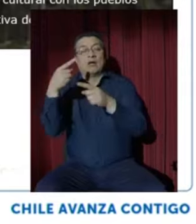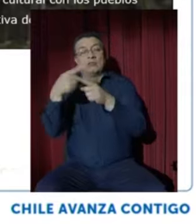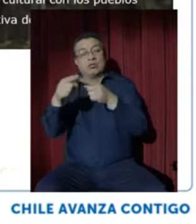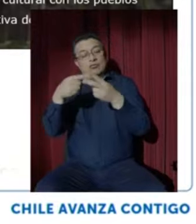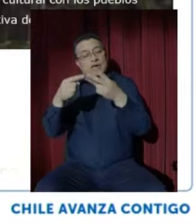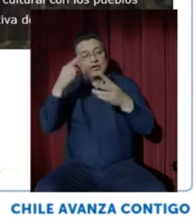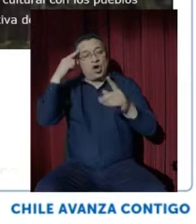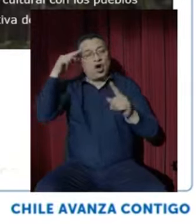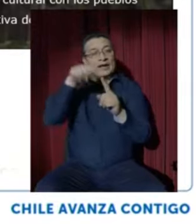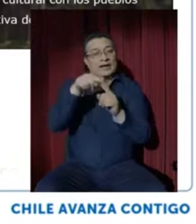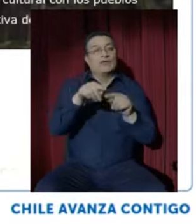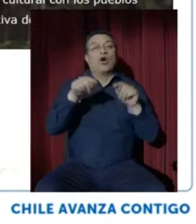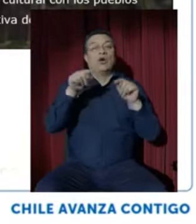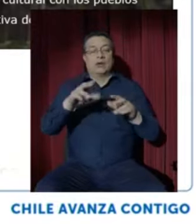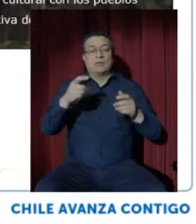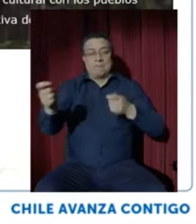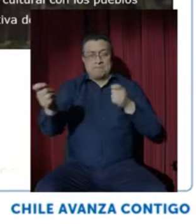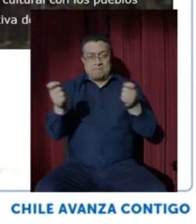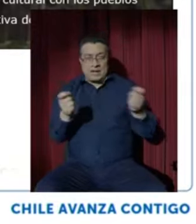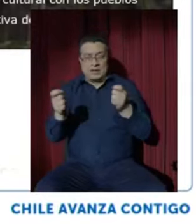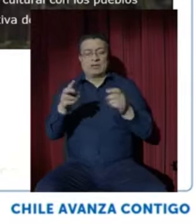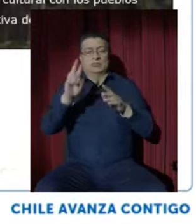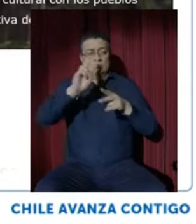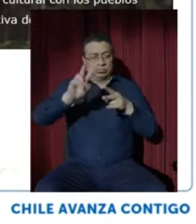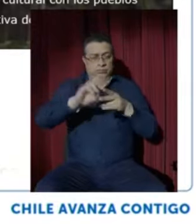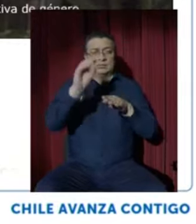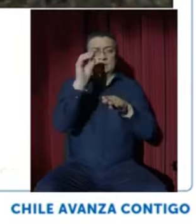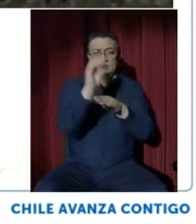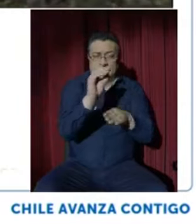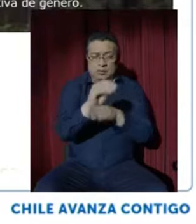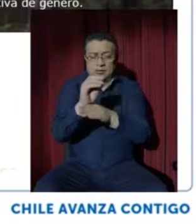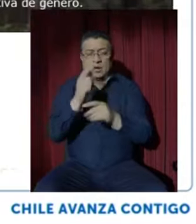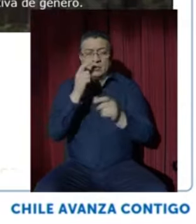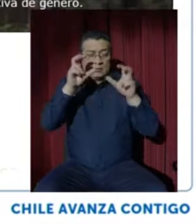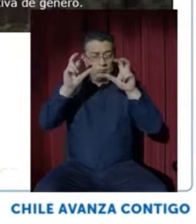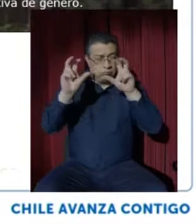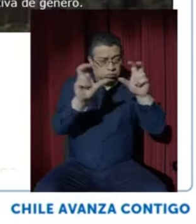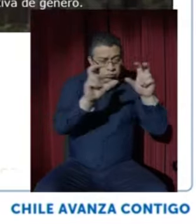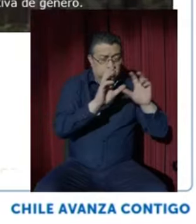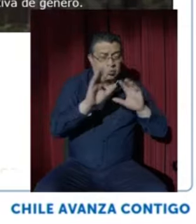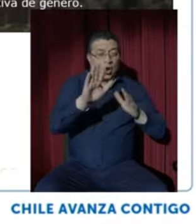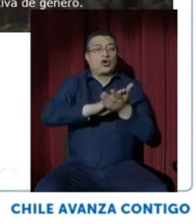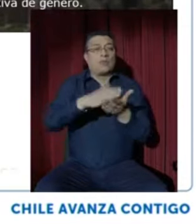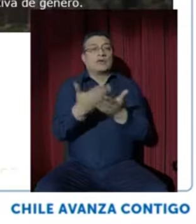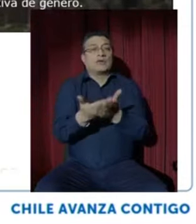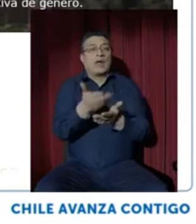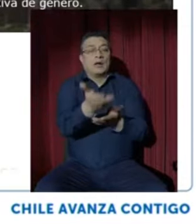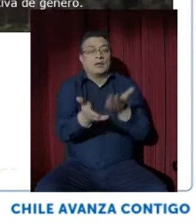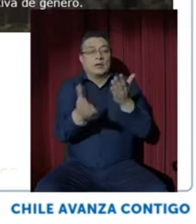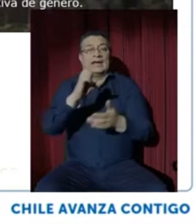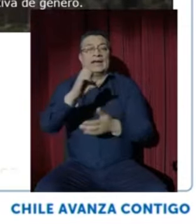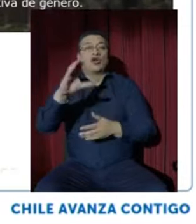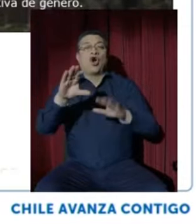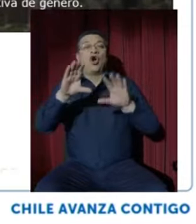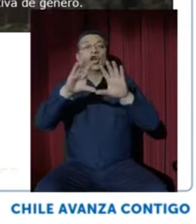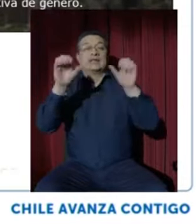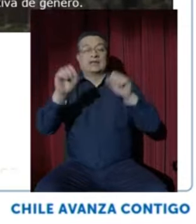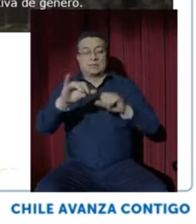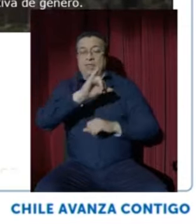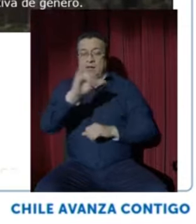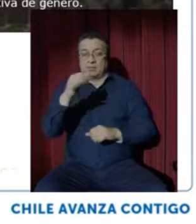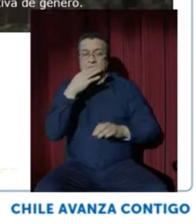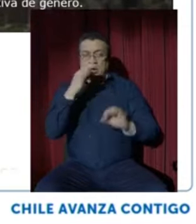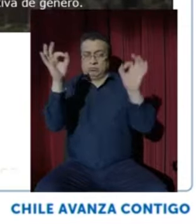fomentando el manejo y la restauración de estos ecosistemas monitorear el comportamiento de los ecosistemas y les voy a ir